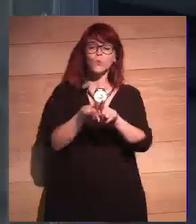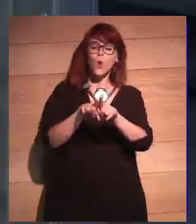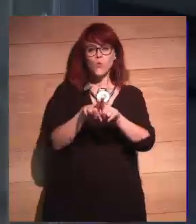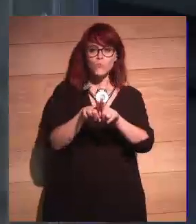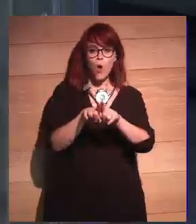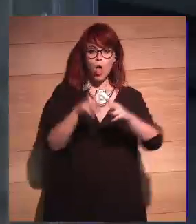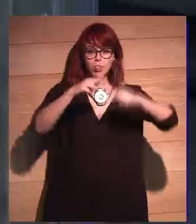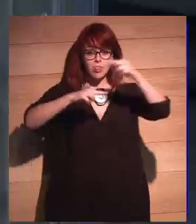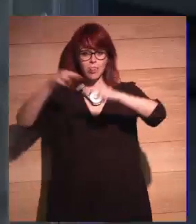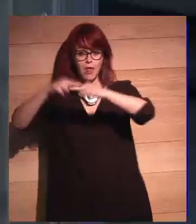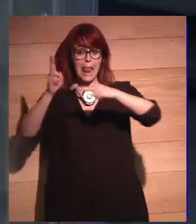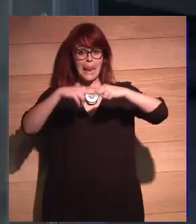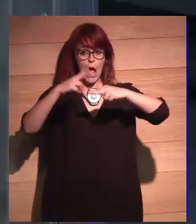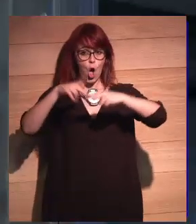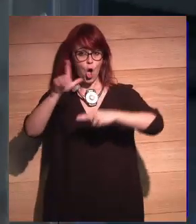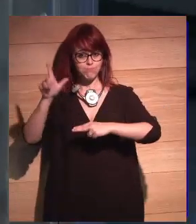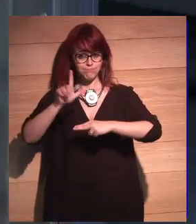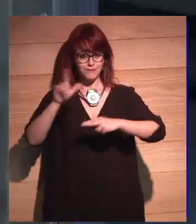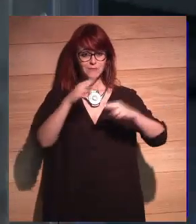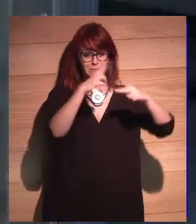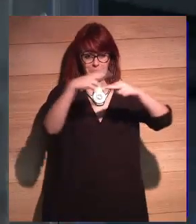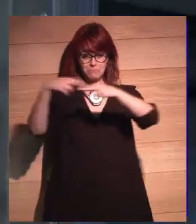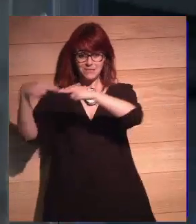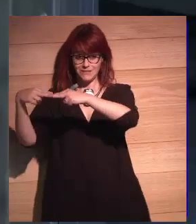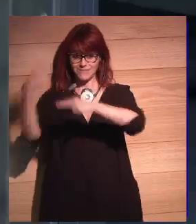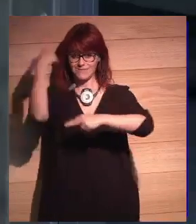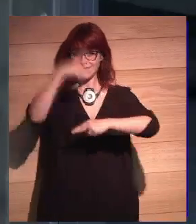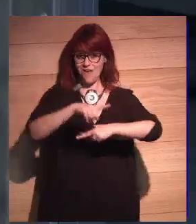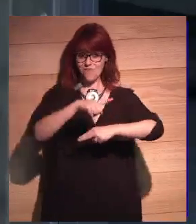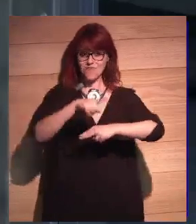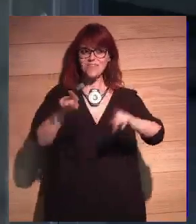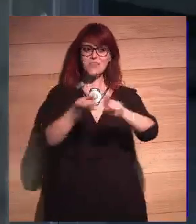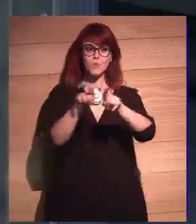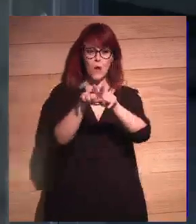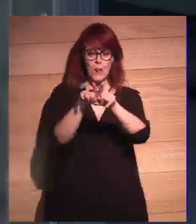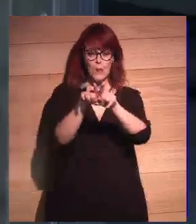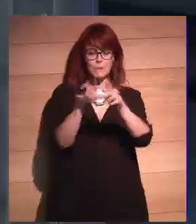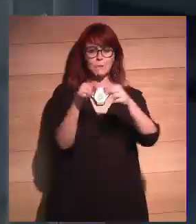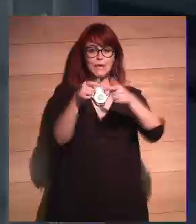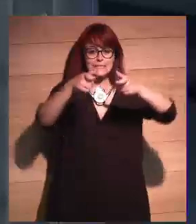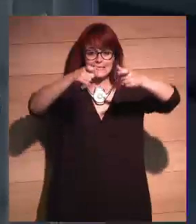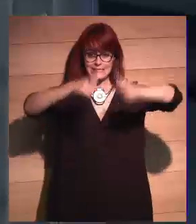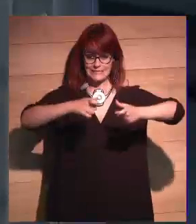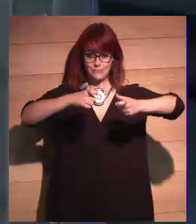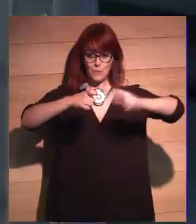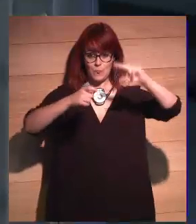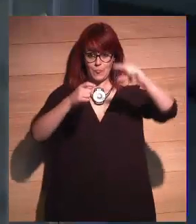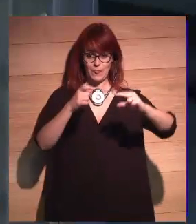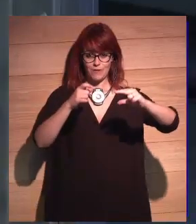tuviéramos ladrillos de Lego, ¿verdad? Entonces, lo que hacemos es colocar estas